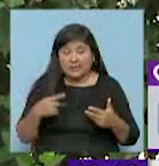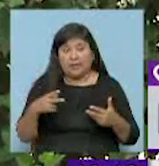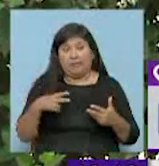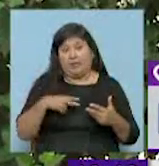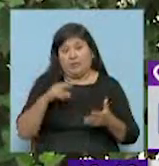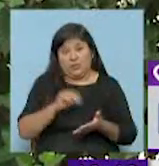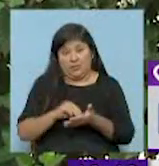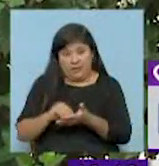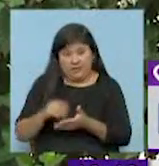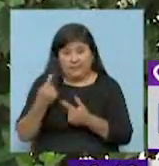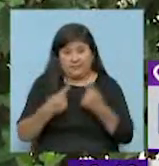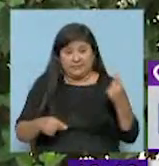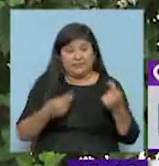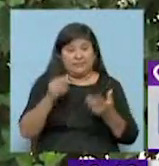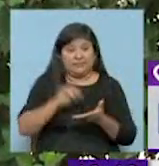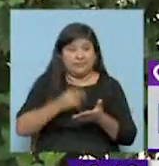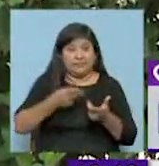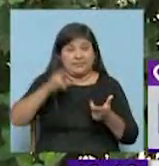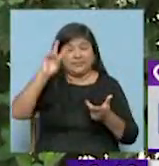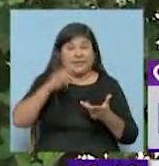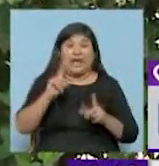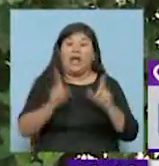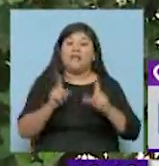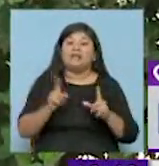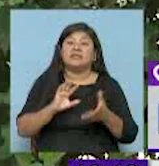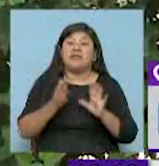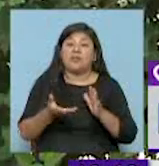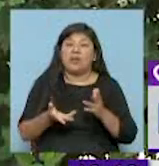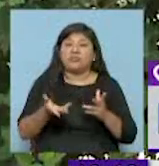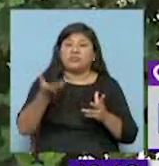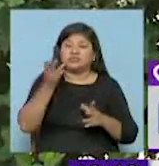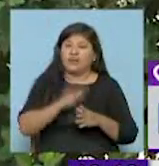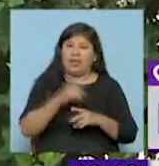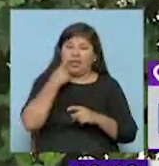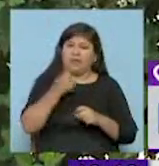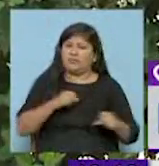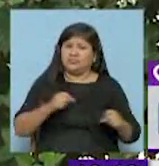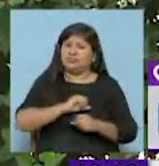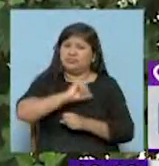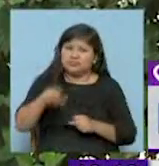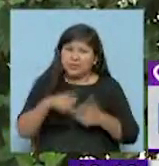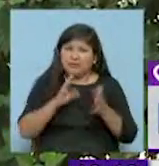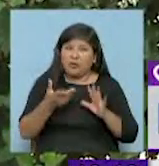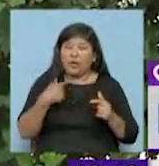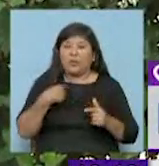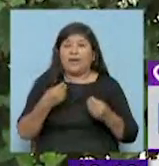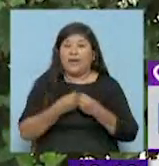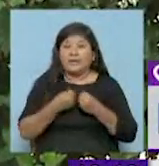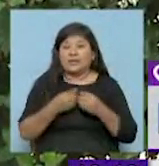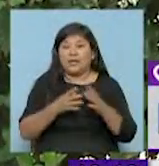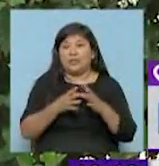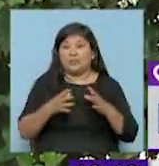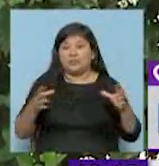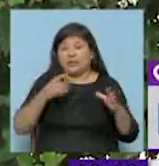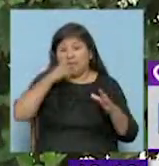abusos más comunes, que no dejan de ser un abuso, pero sí más comunes a los que veníamos acostumbrados a litigar. Pero este incremento de las